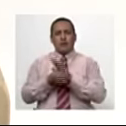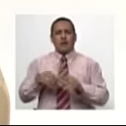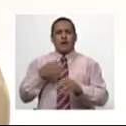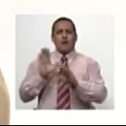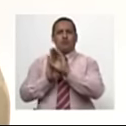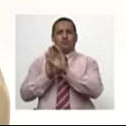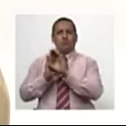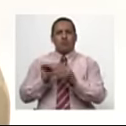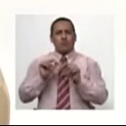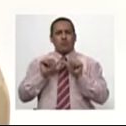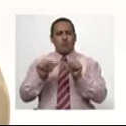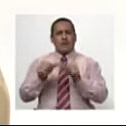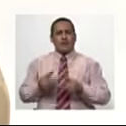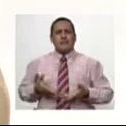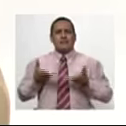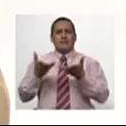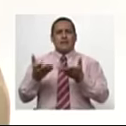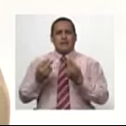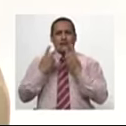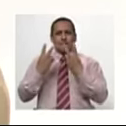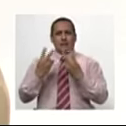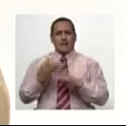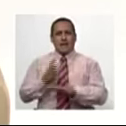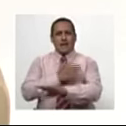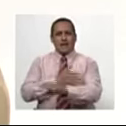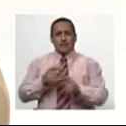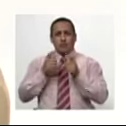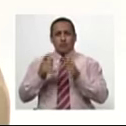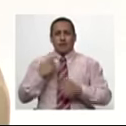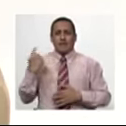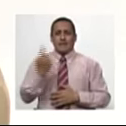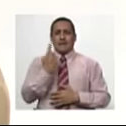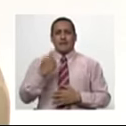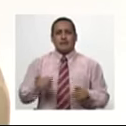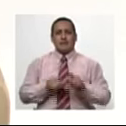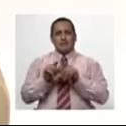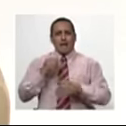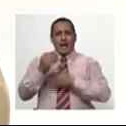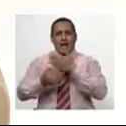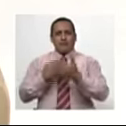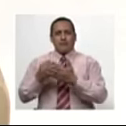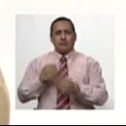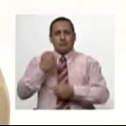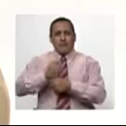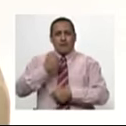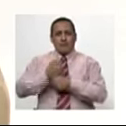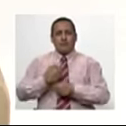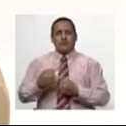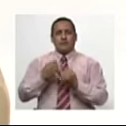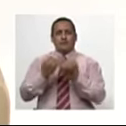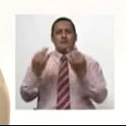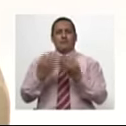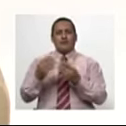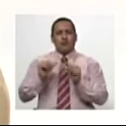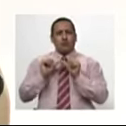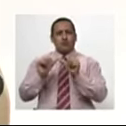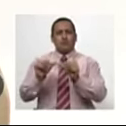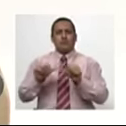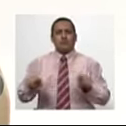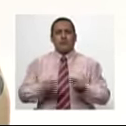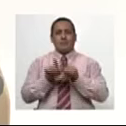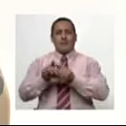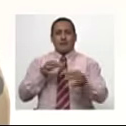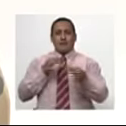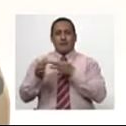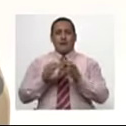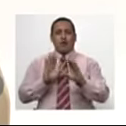La Constitución sí le asigna, ¿no?, directamente a la Contraloría que desarrolle un sistema descentralizado y permanente,